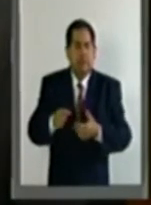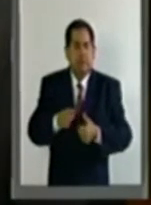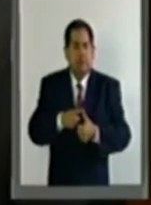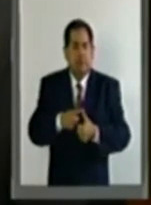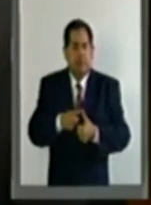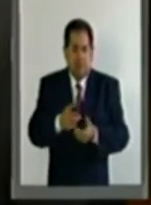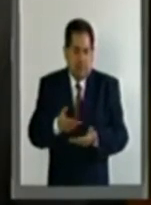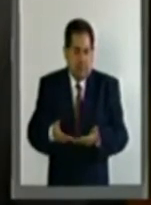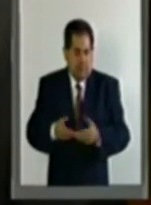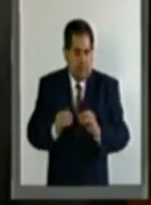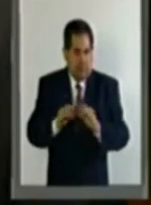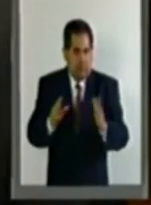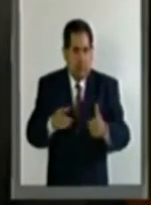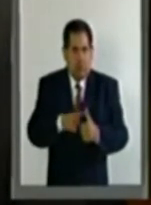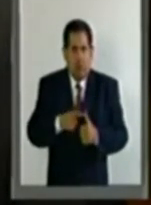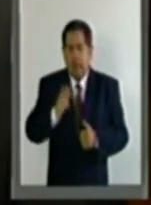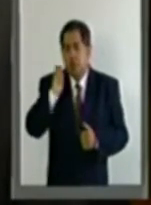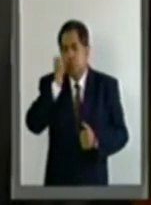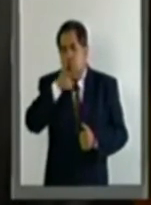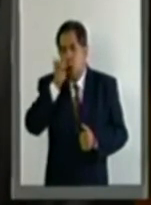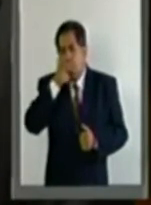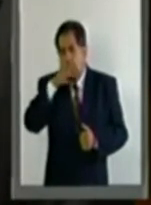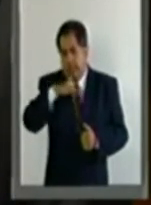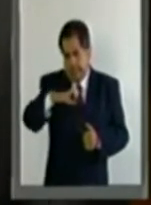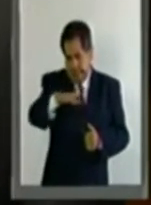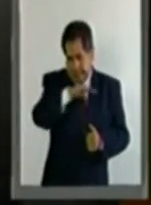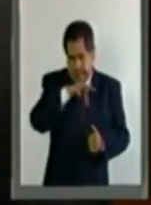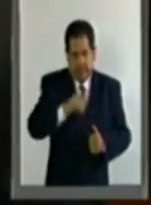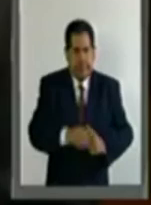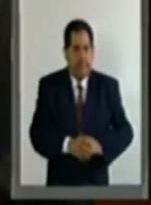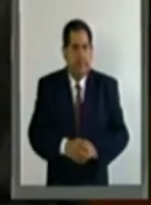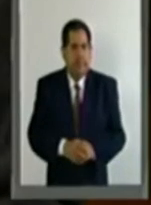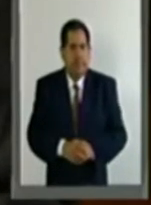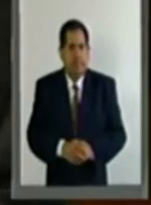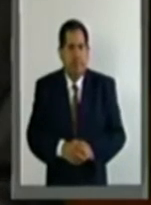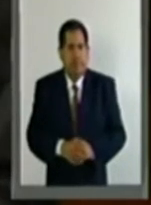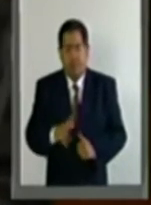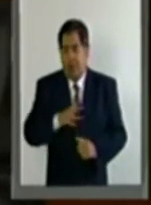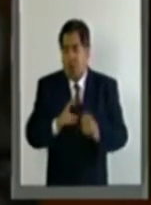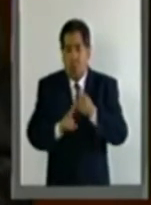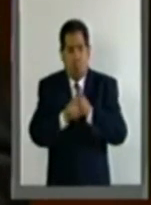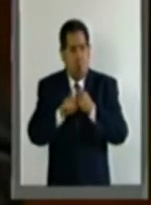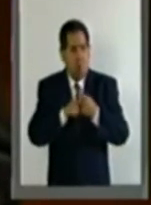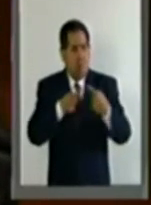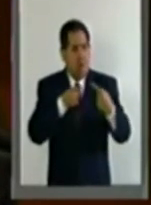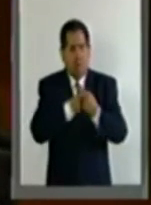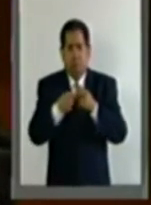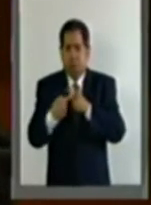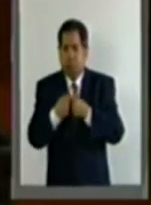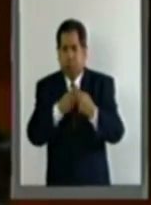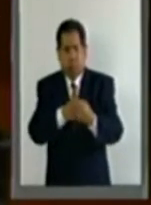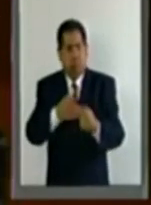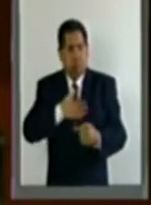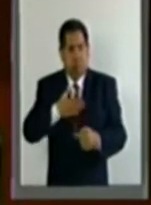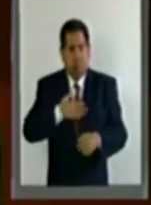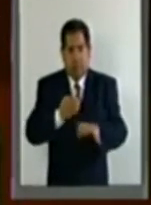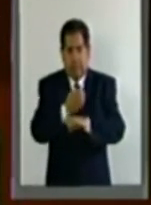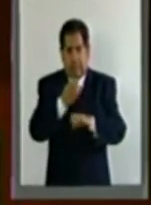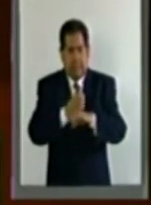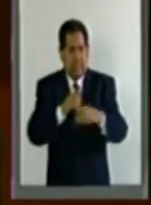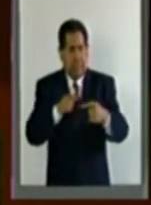y obviamente de Chihuahua. Tenemos un serio conflicto entre nuestras entidades